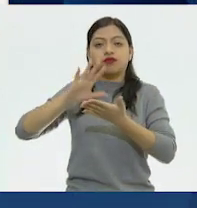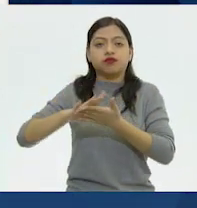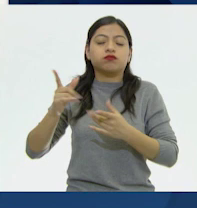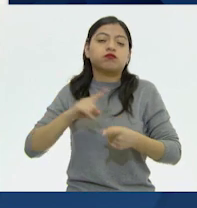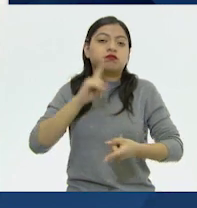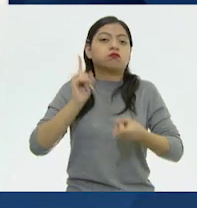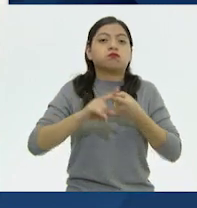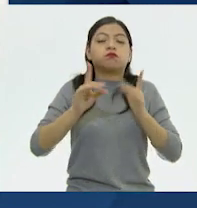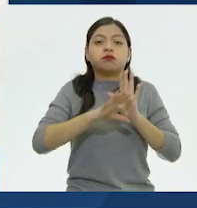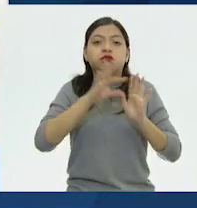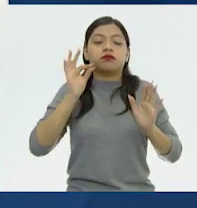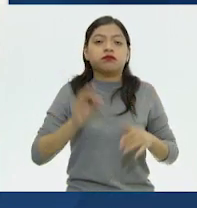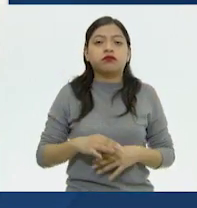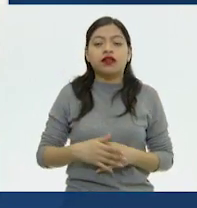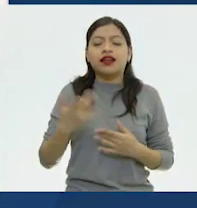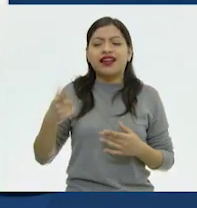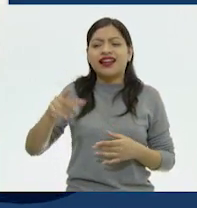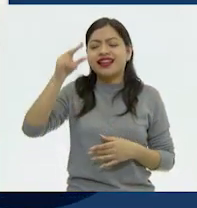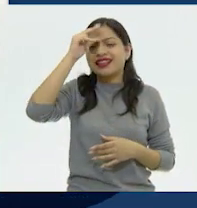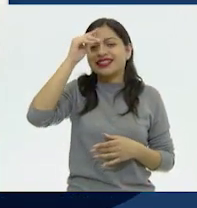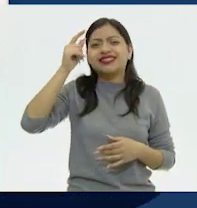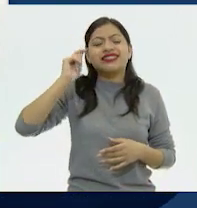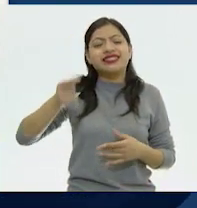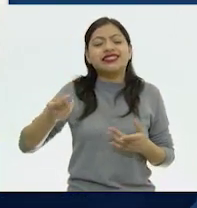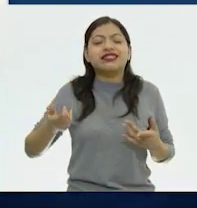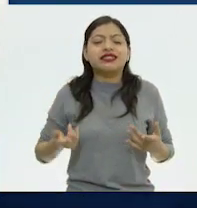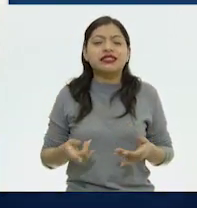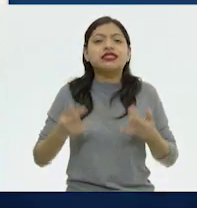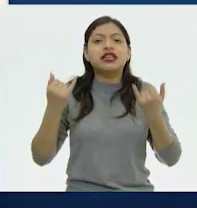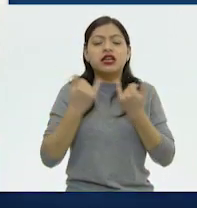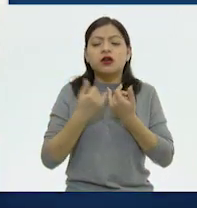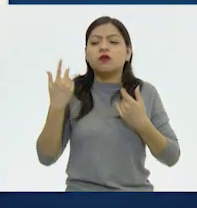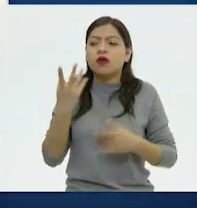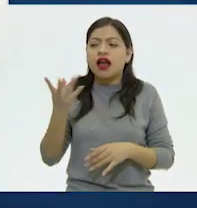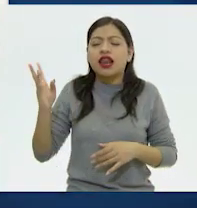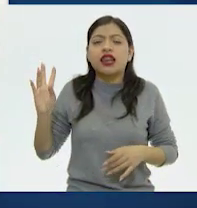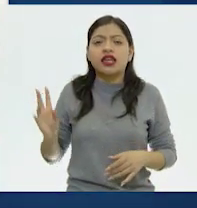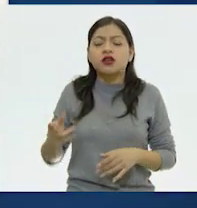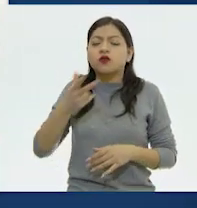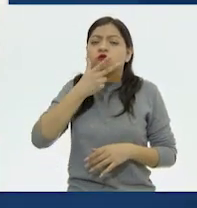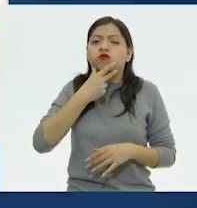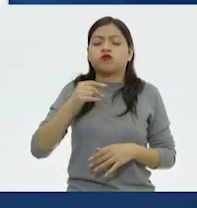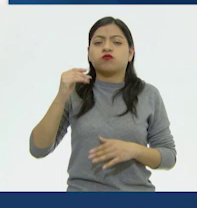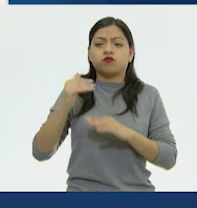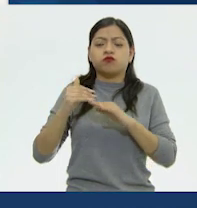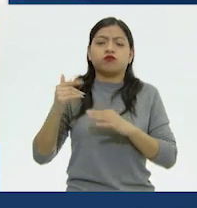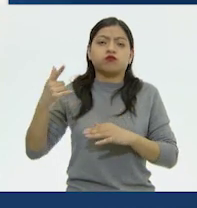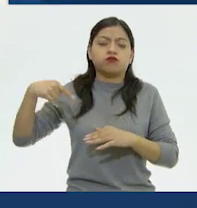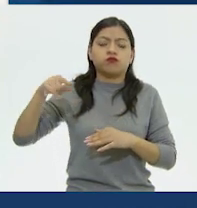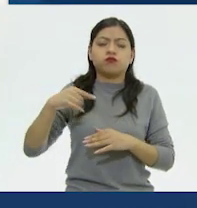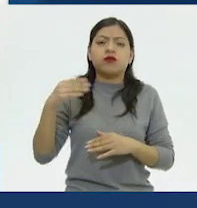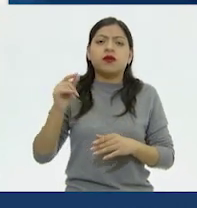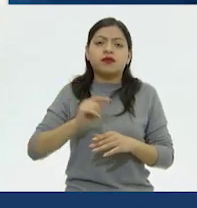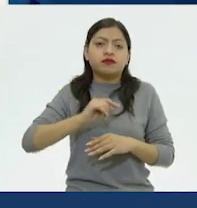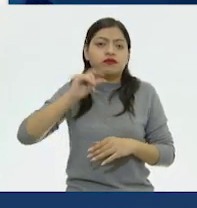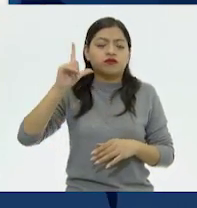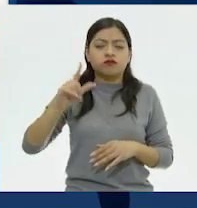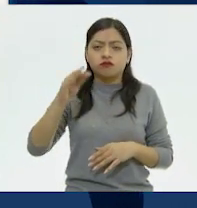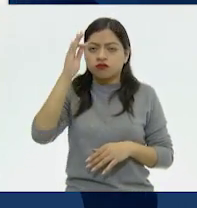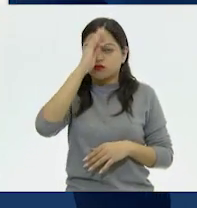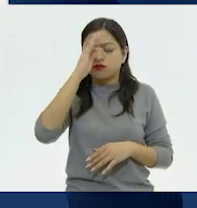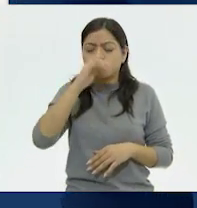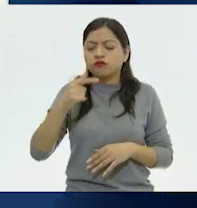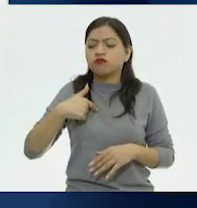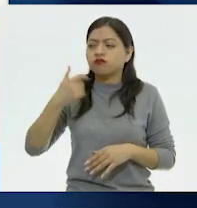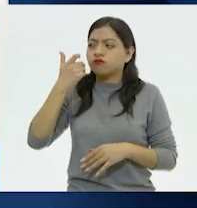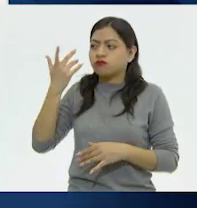ejemplo, cuál era el concepto de sabiduría, así como algunos de los personajes filosóficos más importantes que quería resaltar.